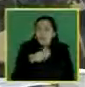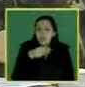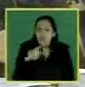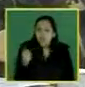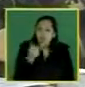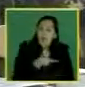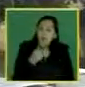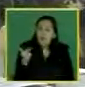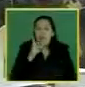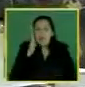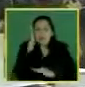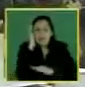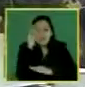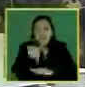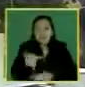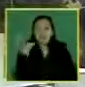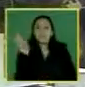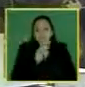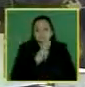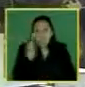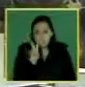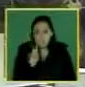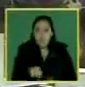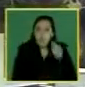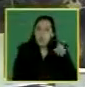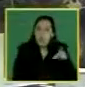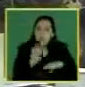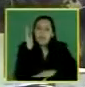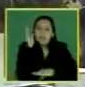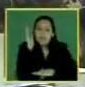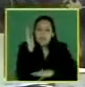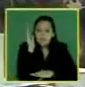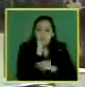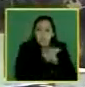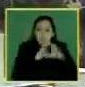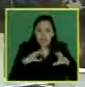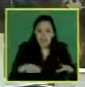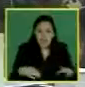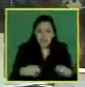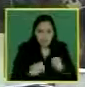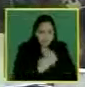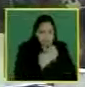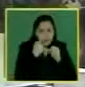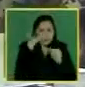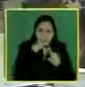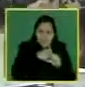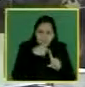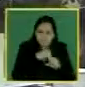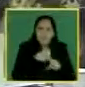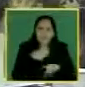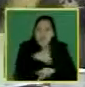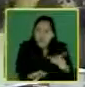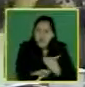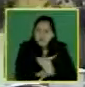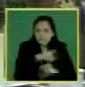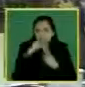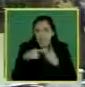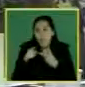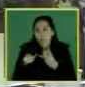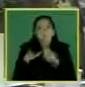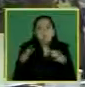dos iglesias en Venezuela, planteándose que hubiese una iglesia de los cristianos de base que están trabajando en la calle y esta